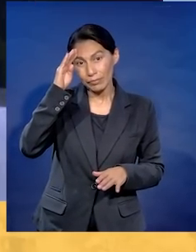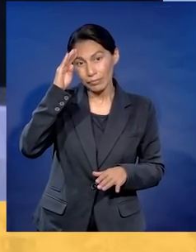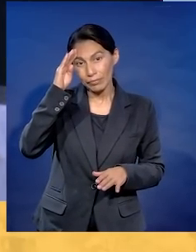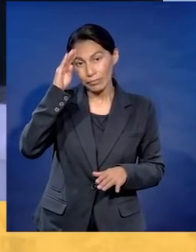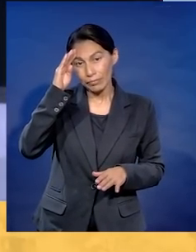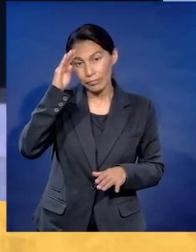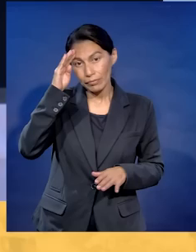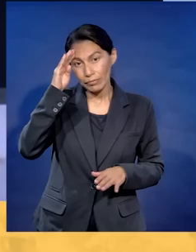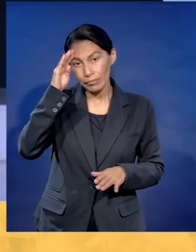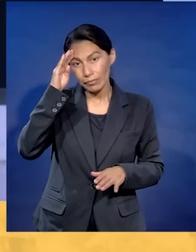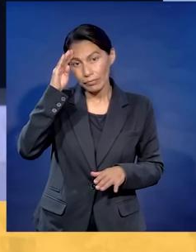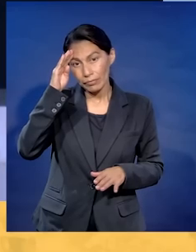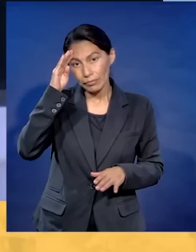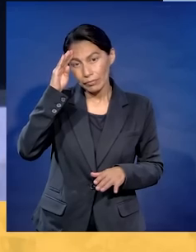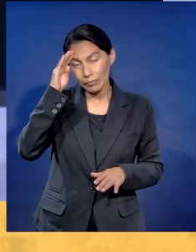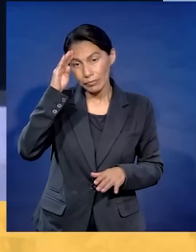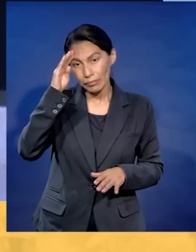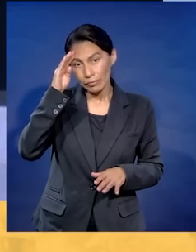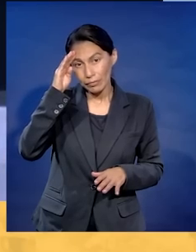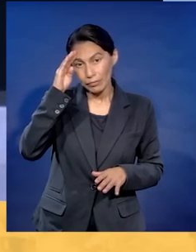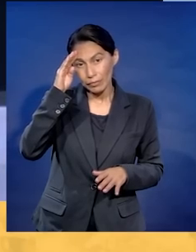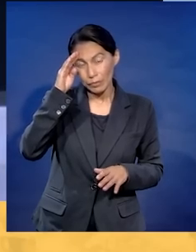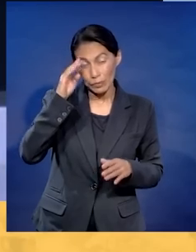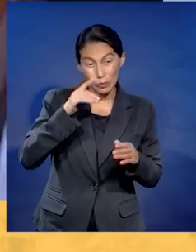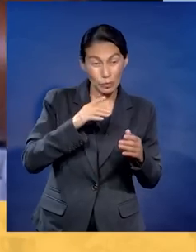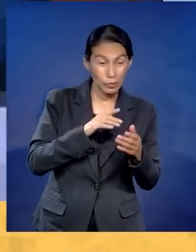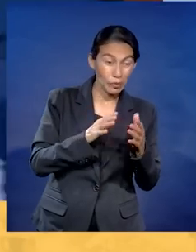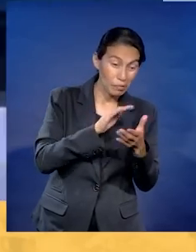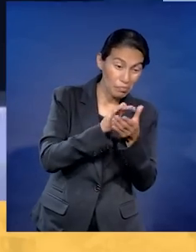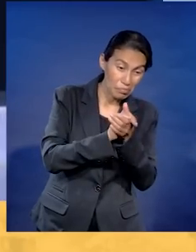A veces he pensado